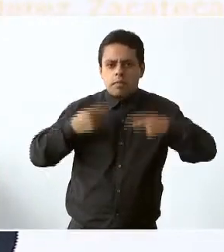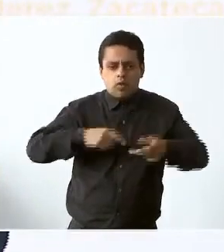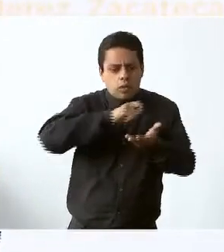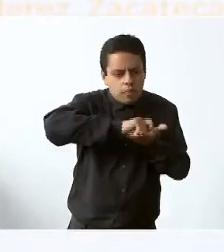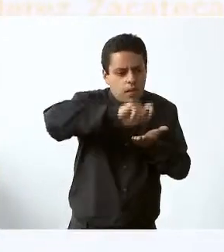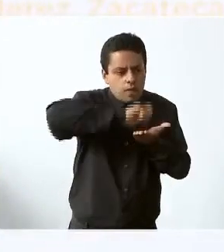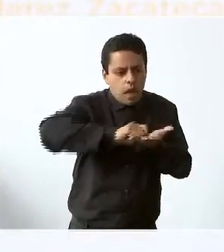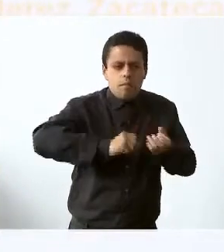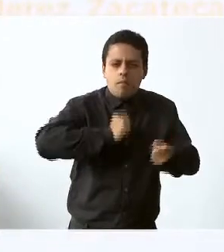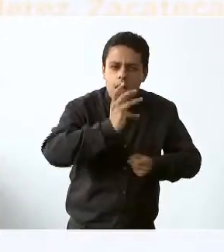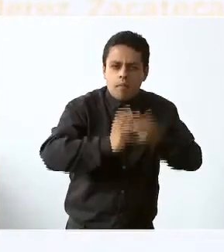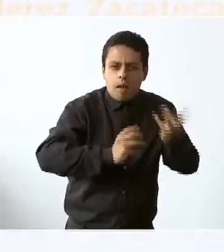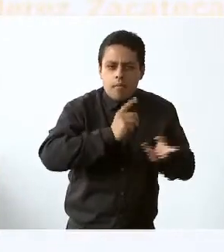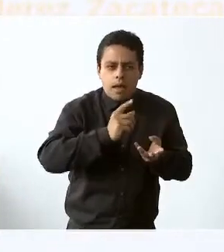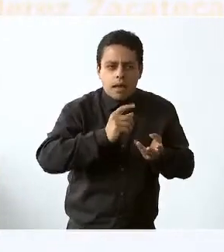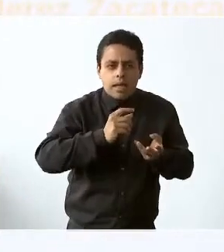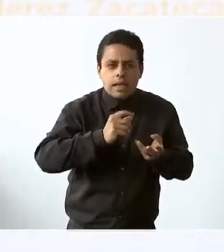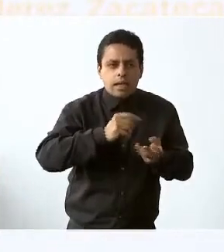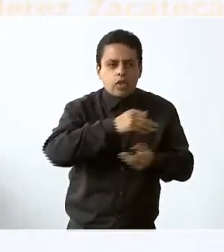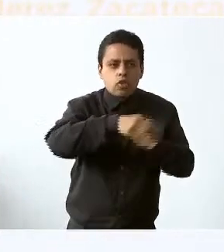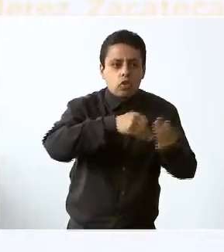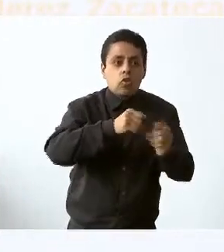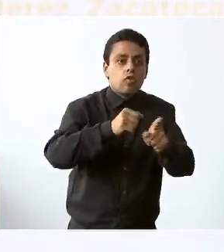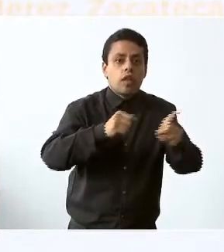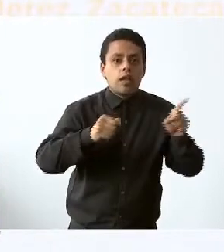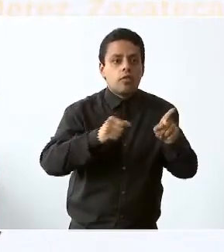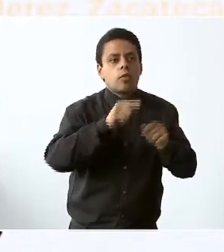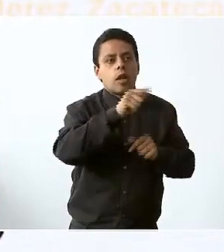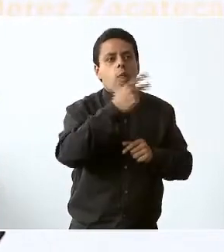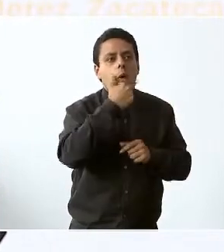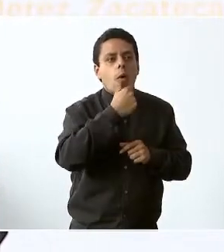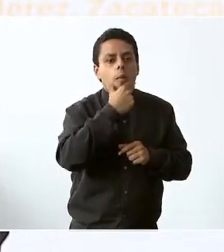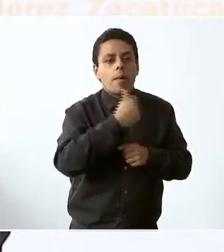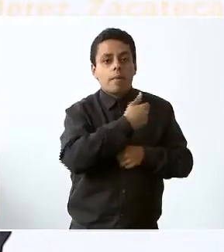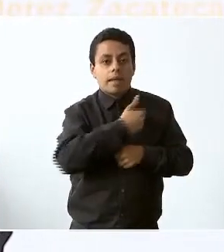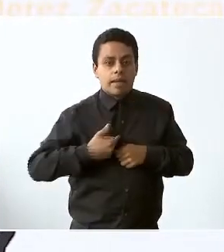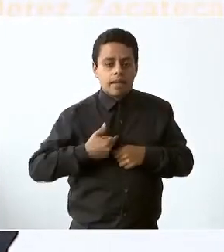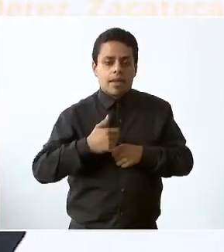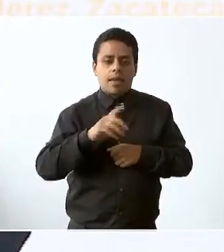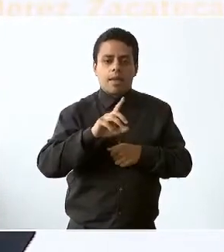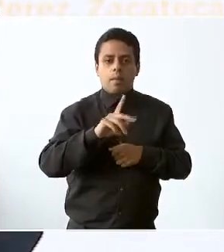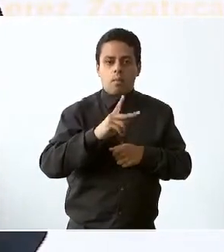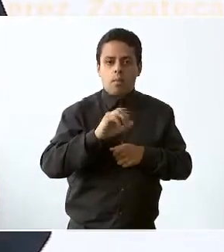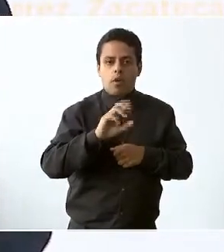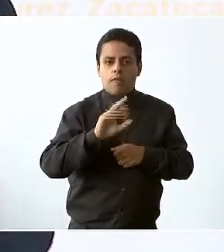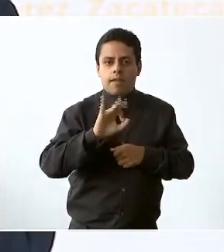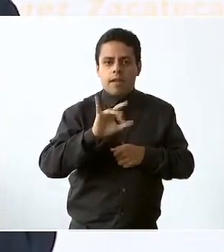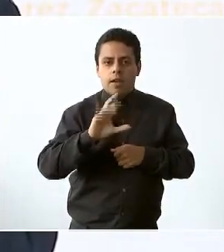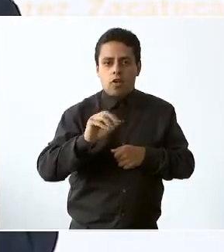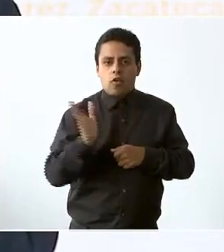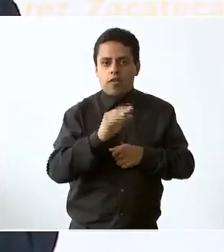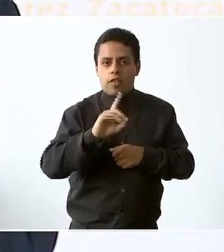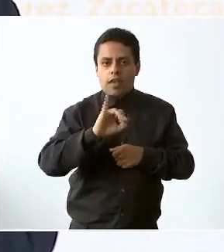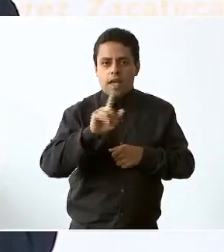y poetas eran porfiristas y algunos